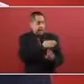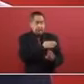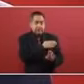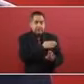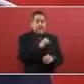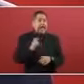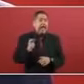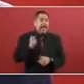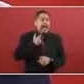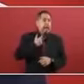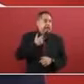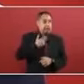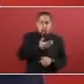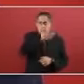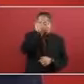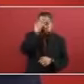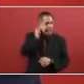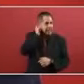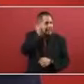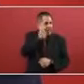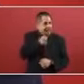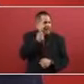siquiera sabían de la materia.